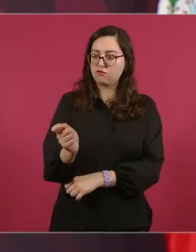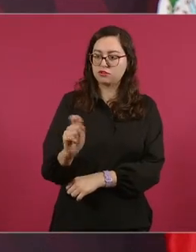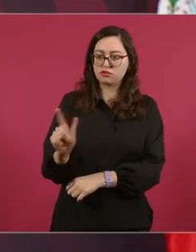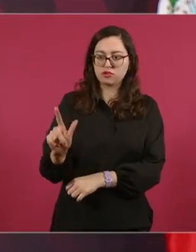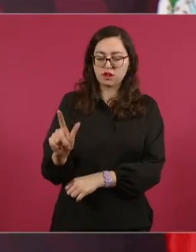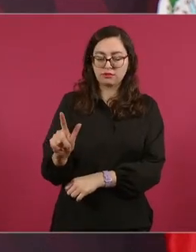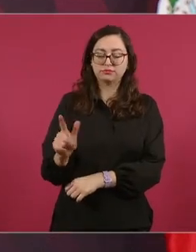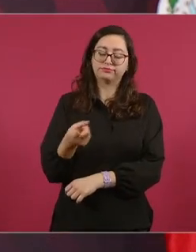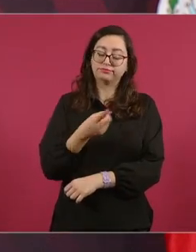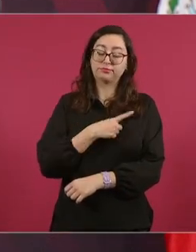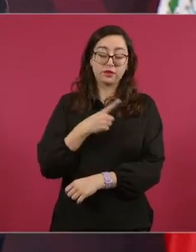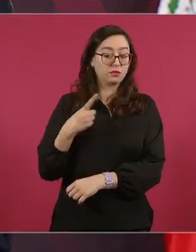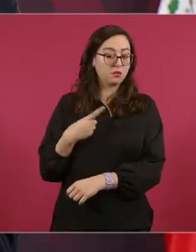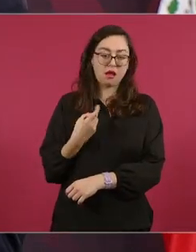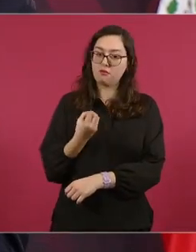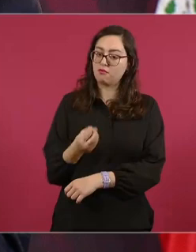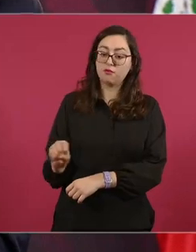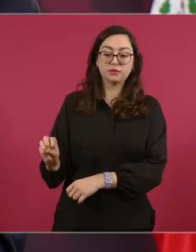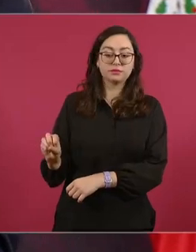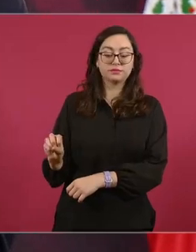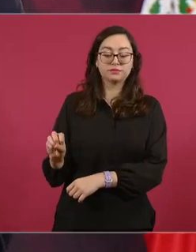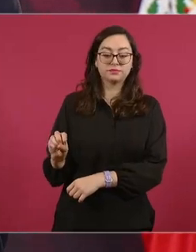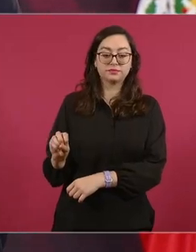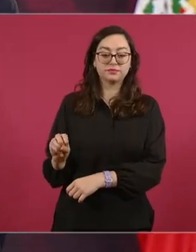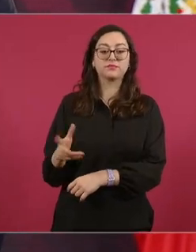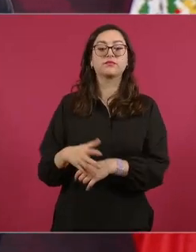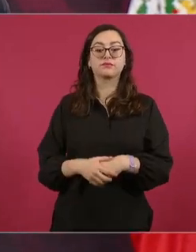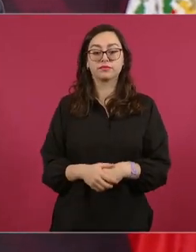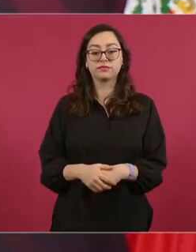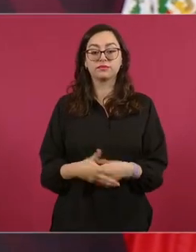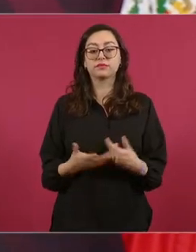Entonces vamos a que